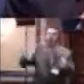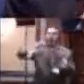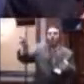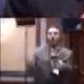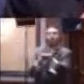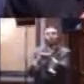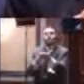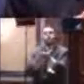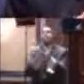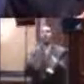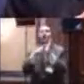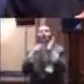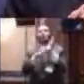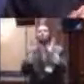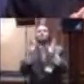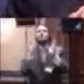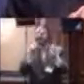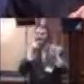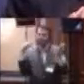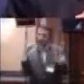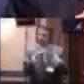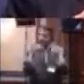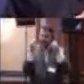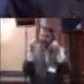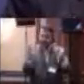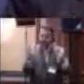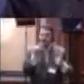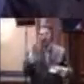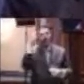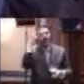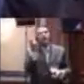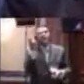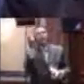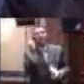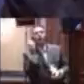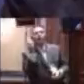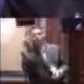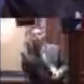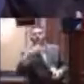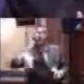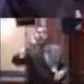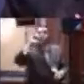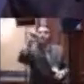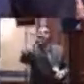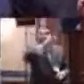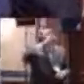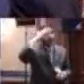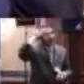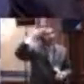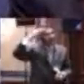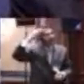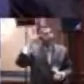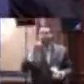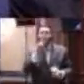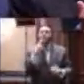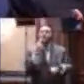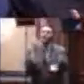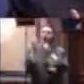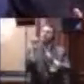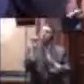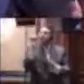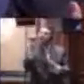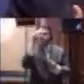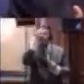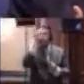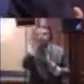una reflexión final. Creo que por experiencia todos sabemos que en el arranque de las transiciones, en